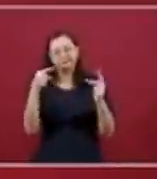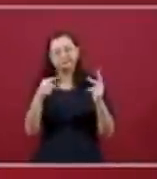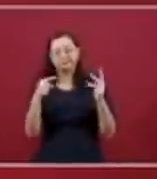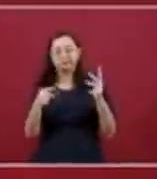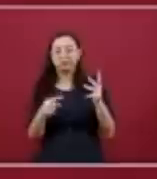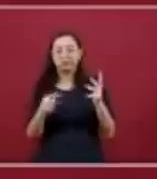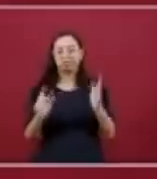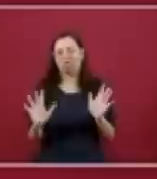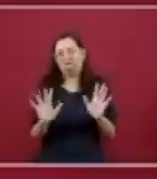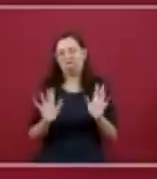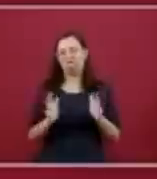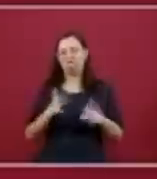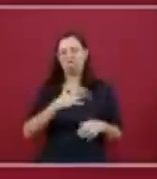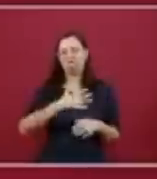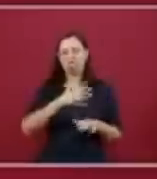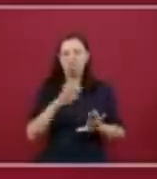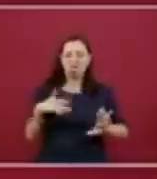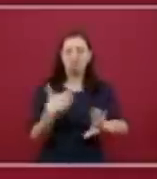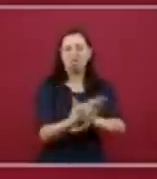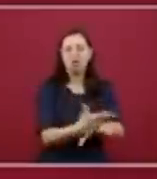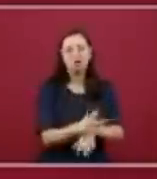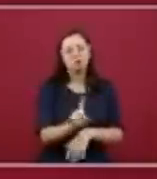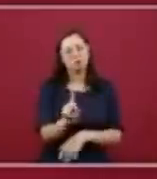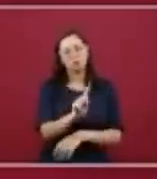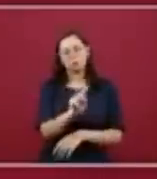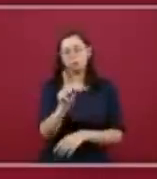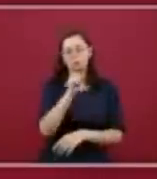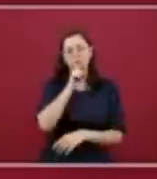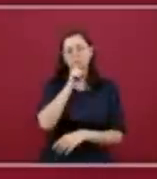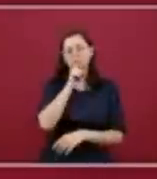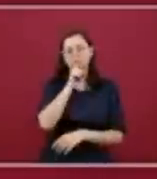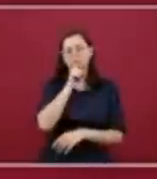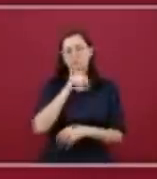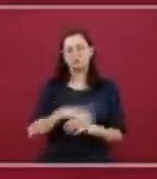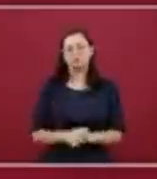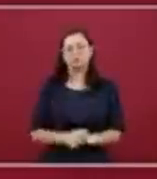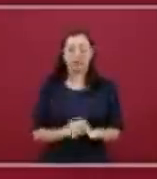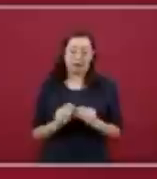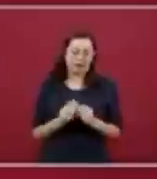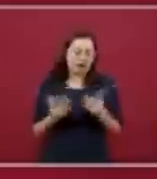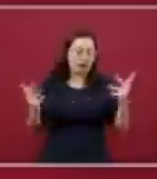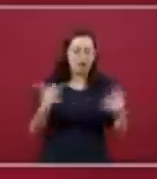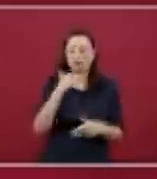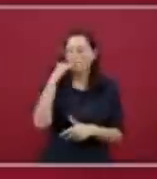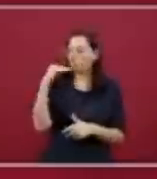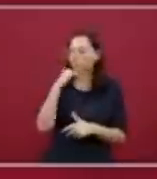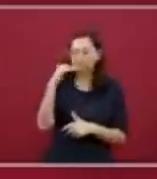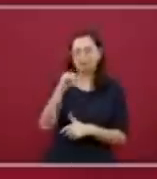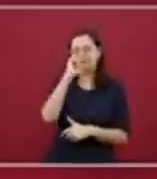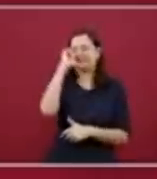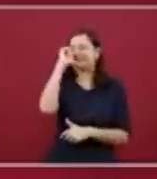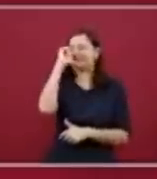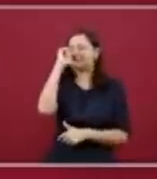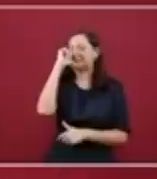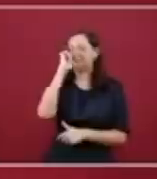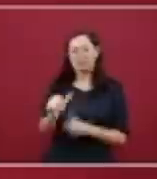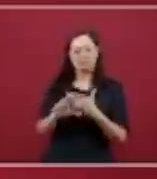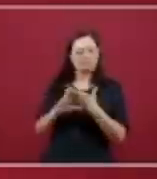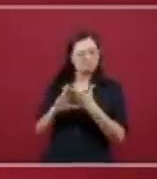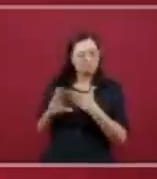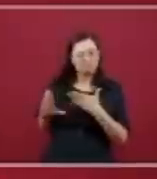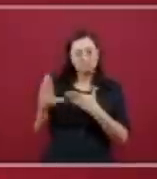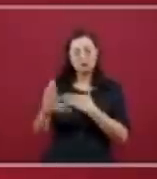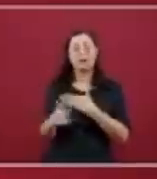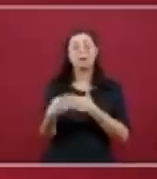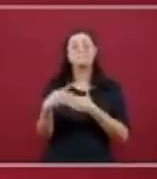perjudicar a ninguna persona, sí no tolerar la corrupción, pero con